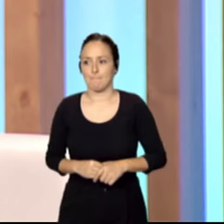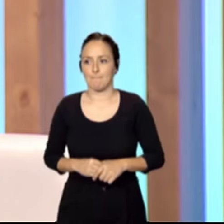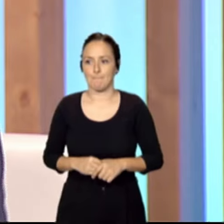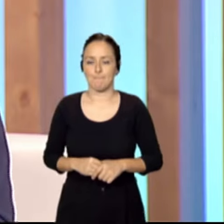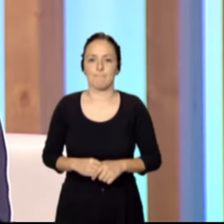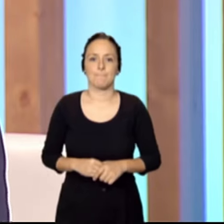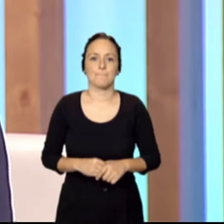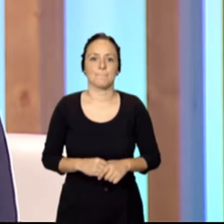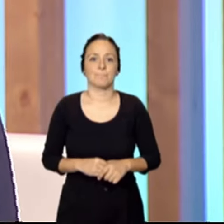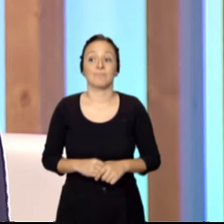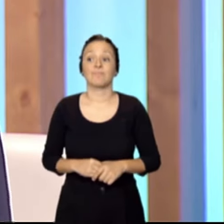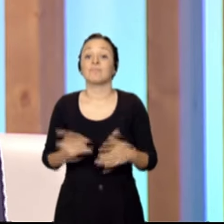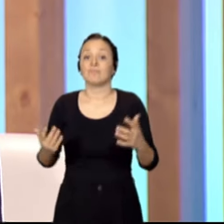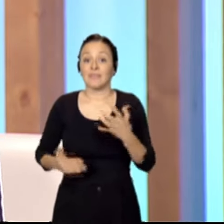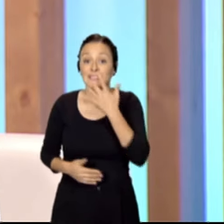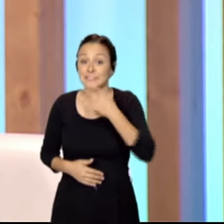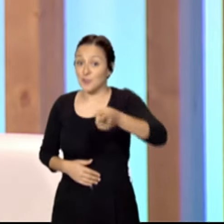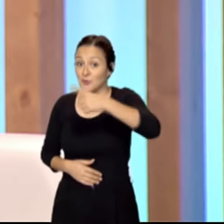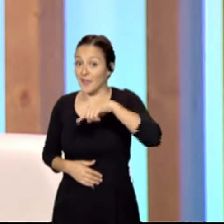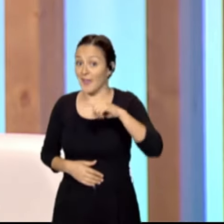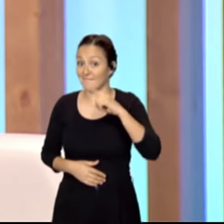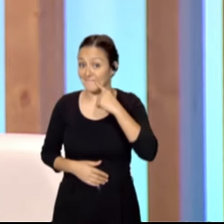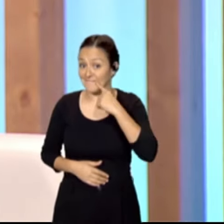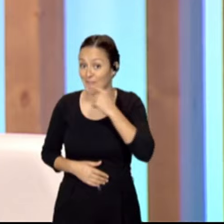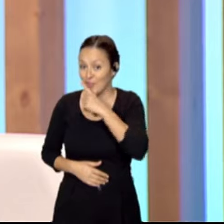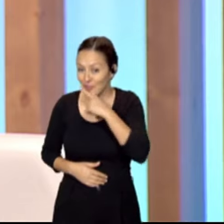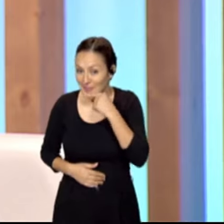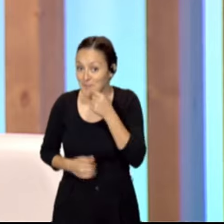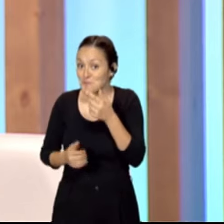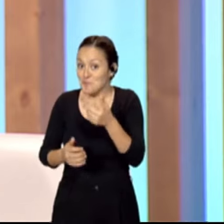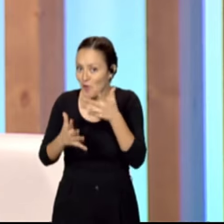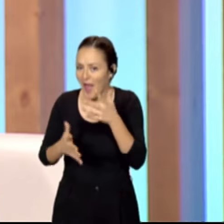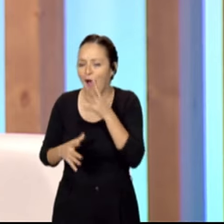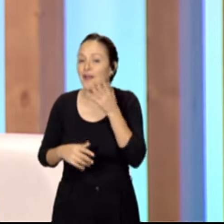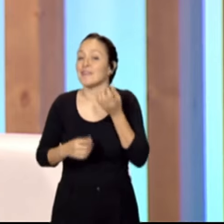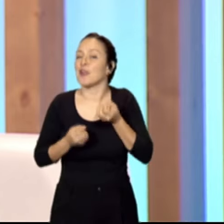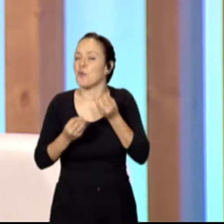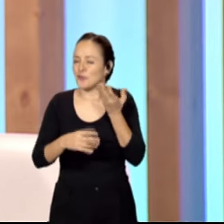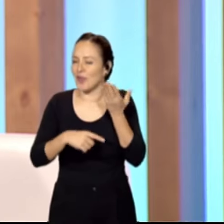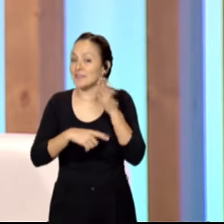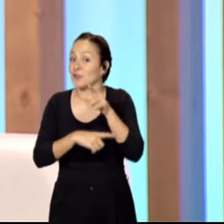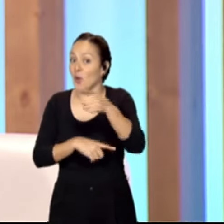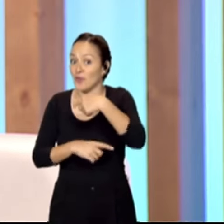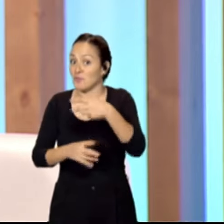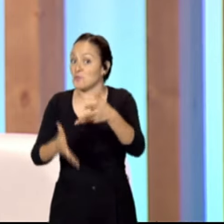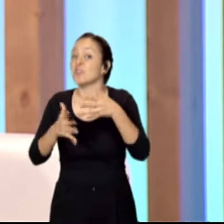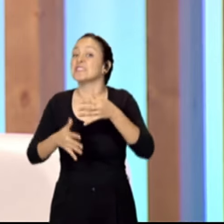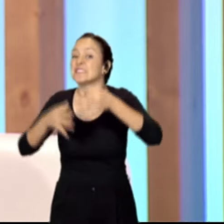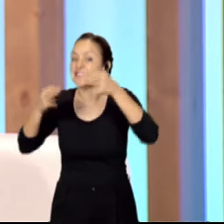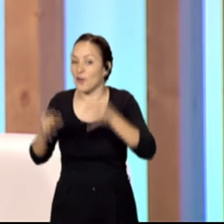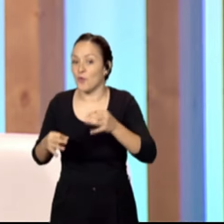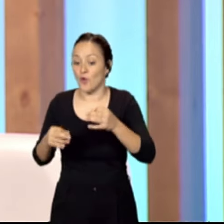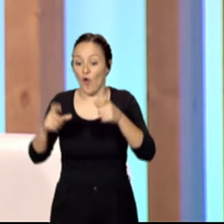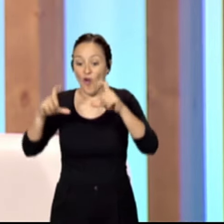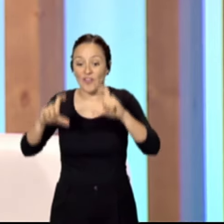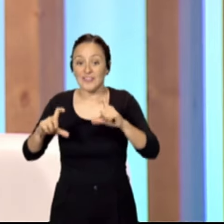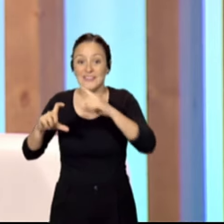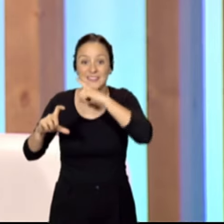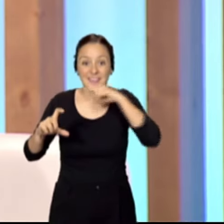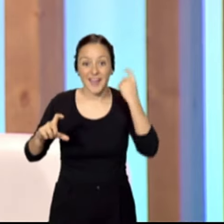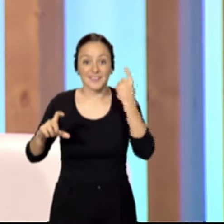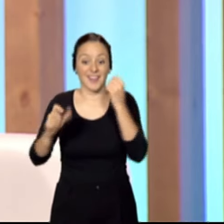ag y siedes sonlos esto que les vamos a contar y a enseñar les va a encantar la mejor tarta de quesos de Canarias está